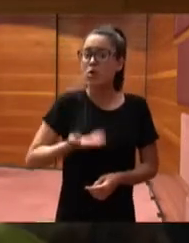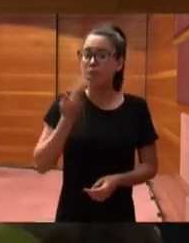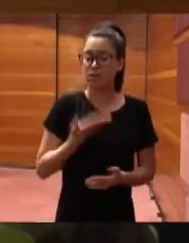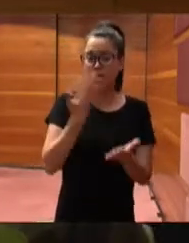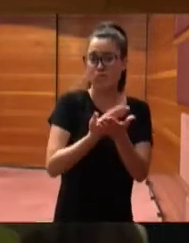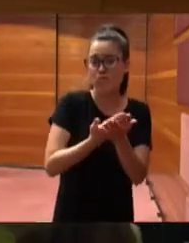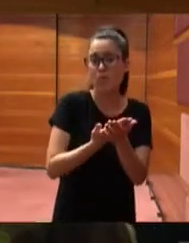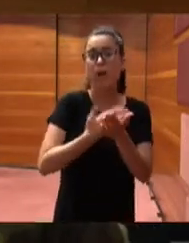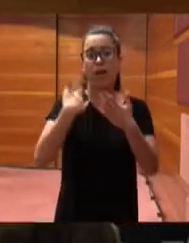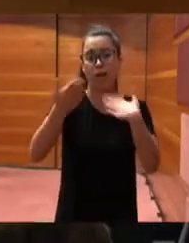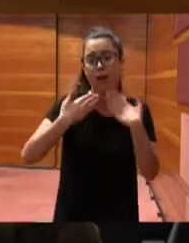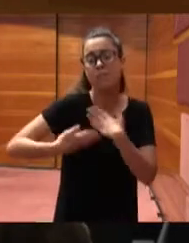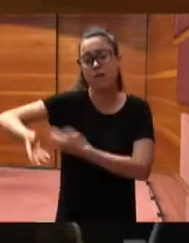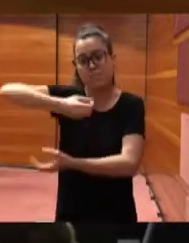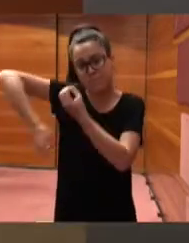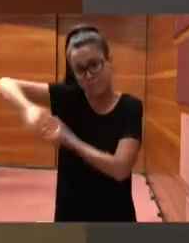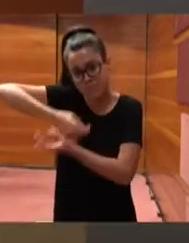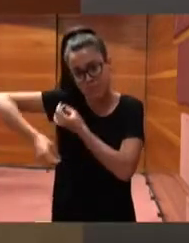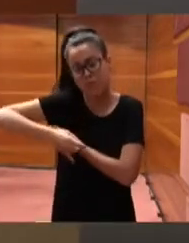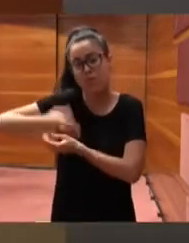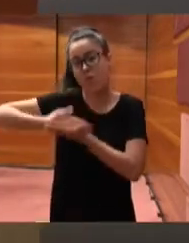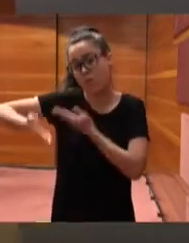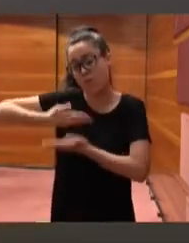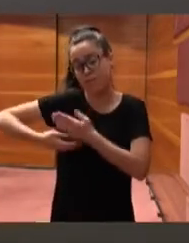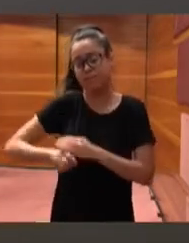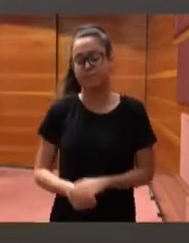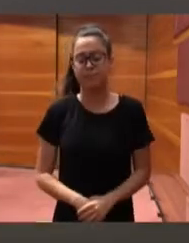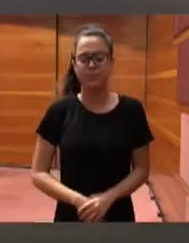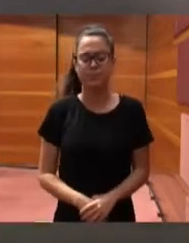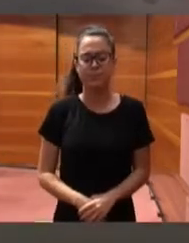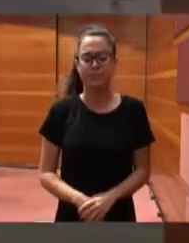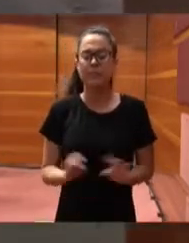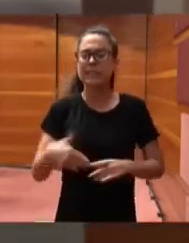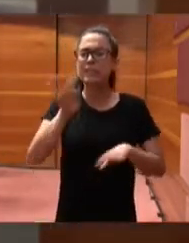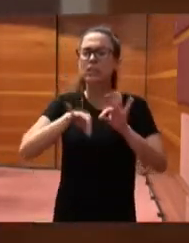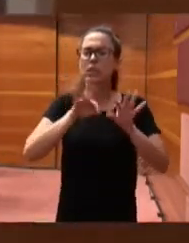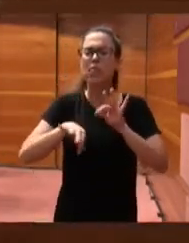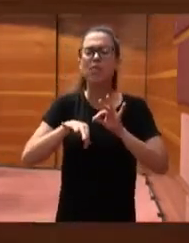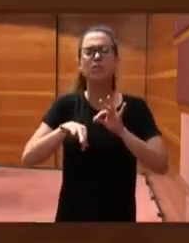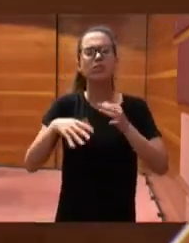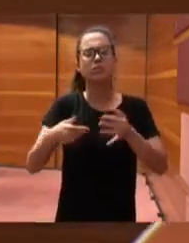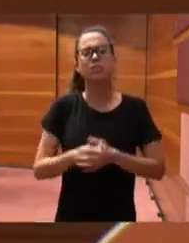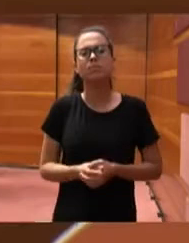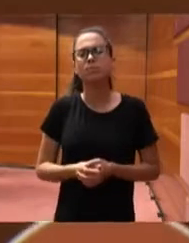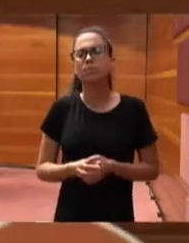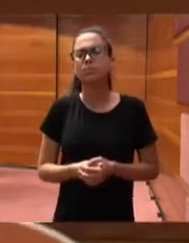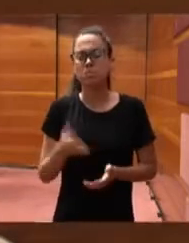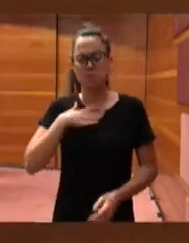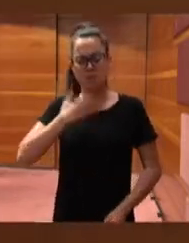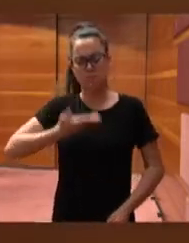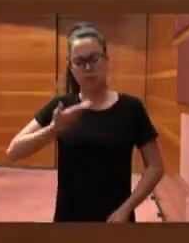¿eh? Un apunte más respecto a la participación. En cuanto a la toma de decisiones, ¿cuál sería para mí la